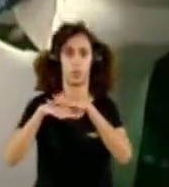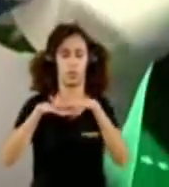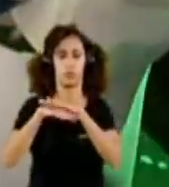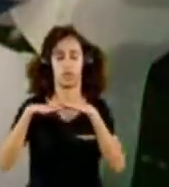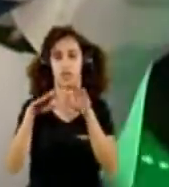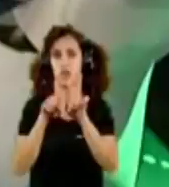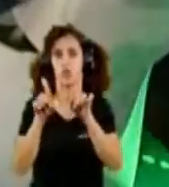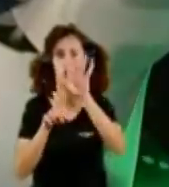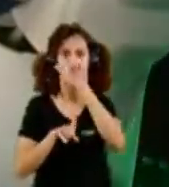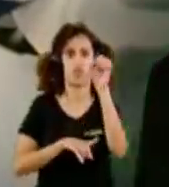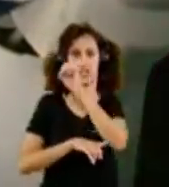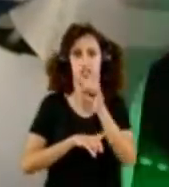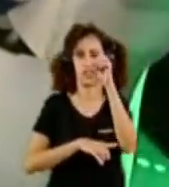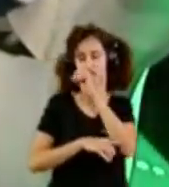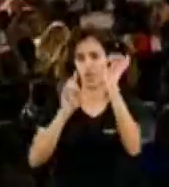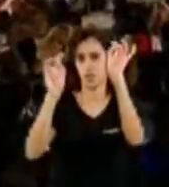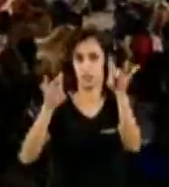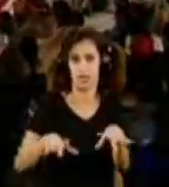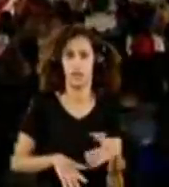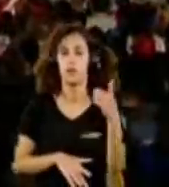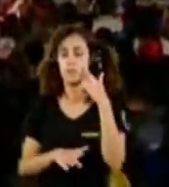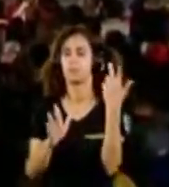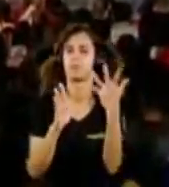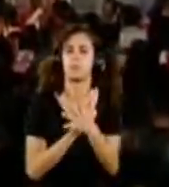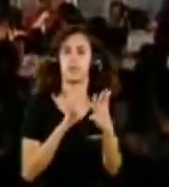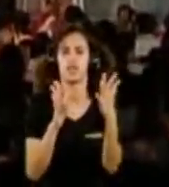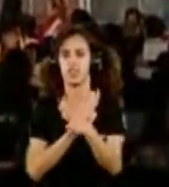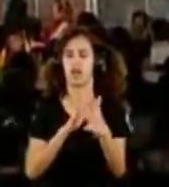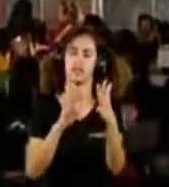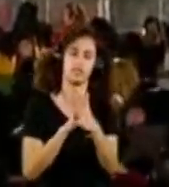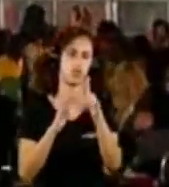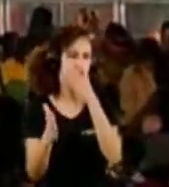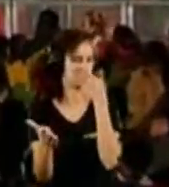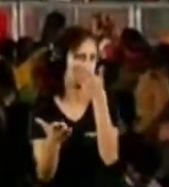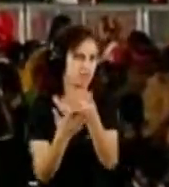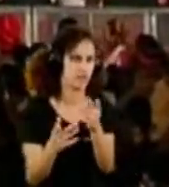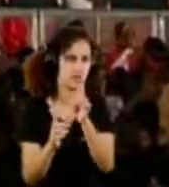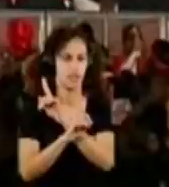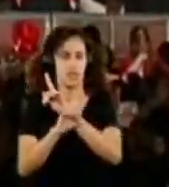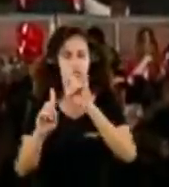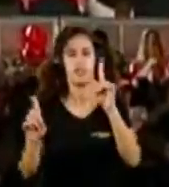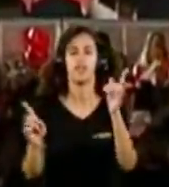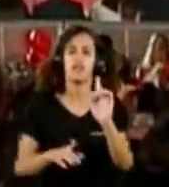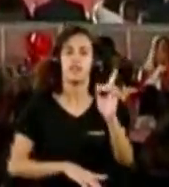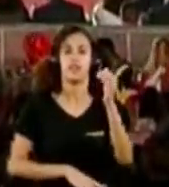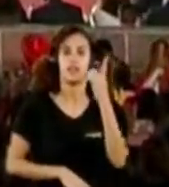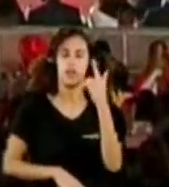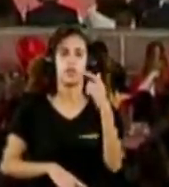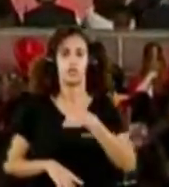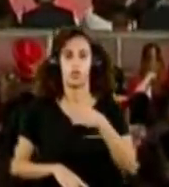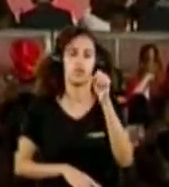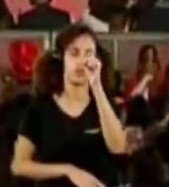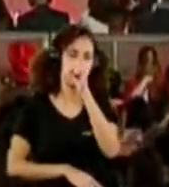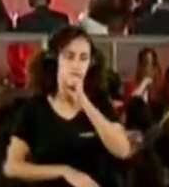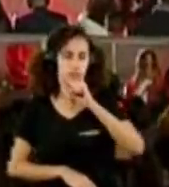Eurovisión. Vamos a empezar, pues tampoco yo quiero cansarles. Ahora por ella y sobre ella yo voy a